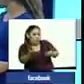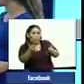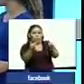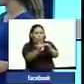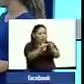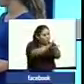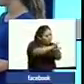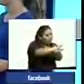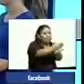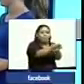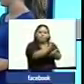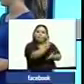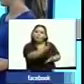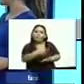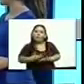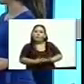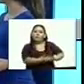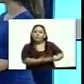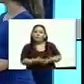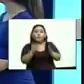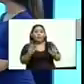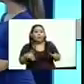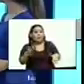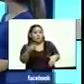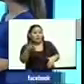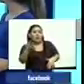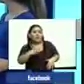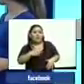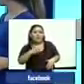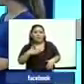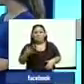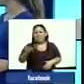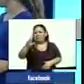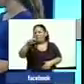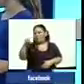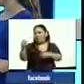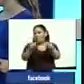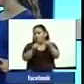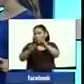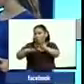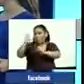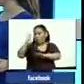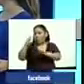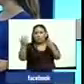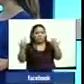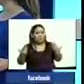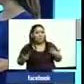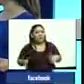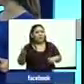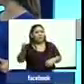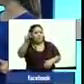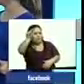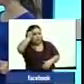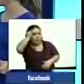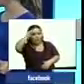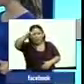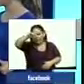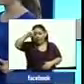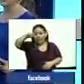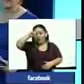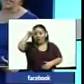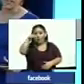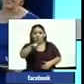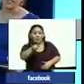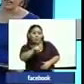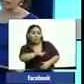también fue compartido con sus hijos que de hecho deben tener más de 30 años Estos ya deben saber trabajar y esa no fue